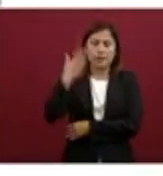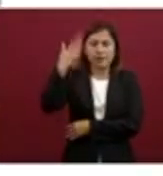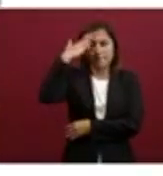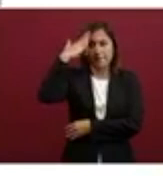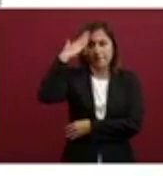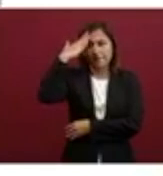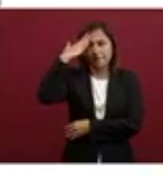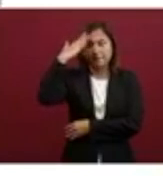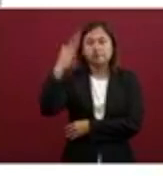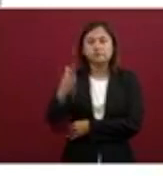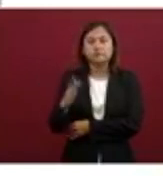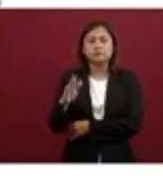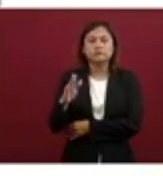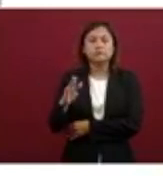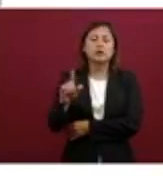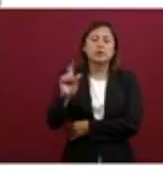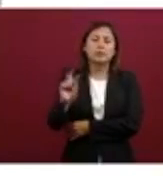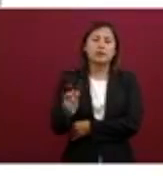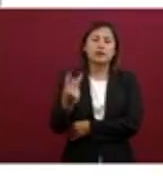de